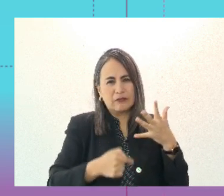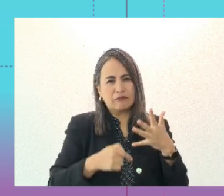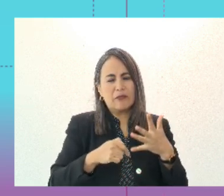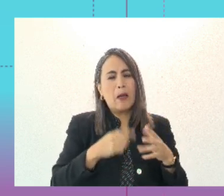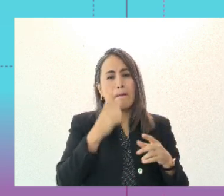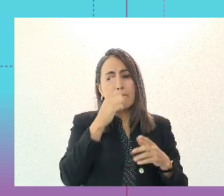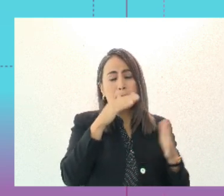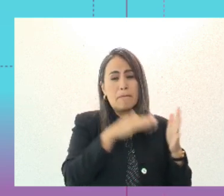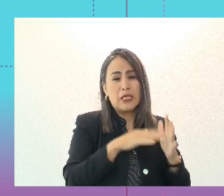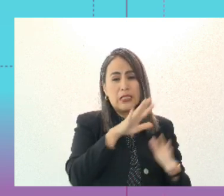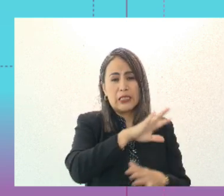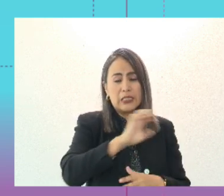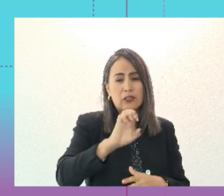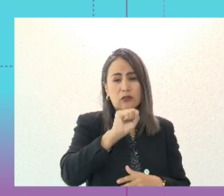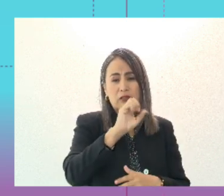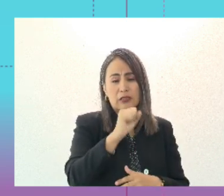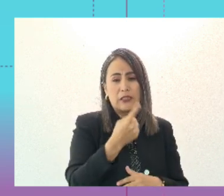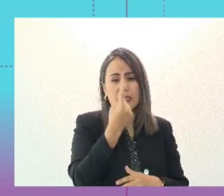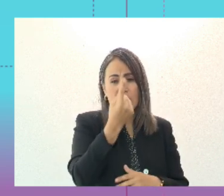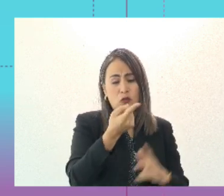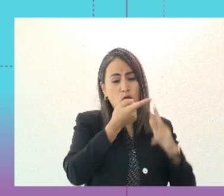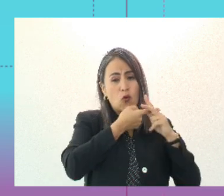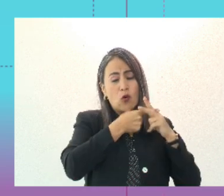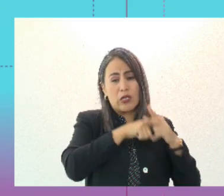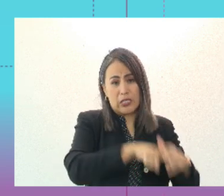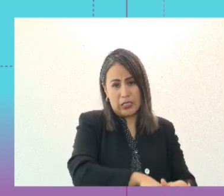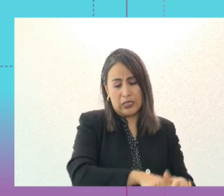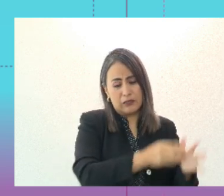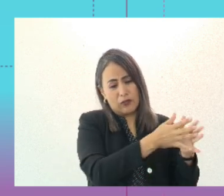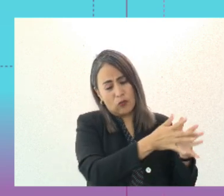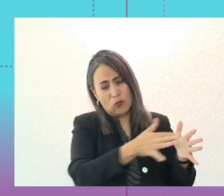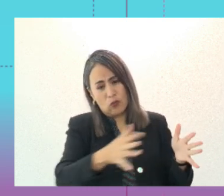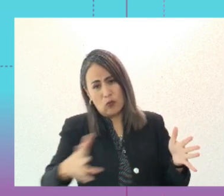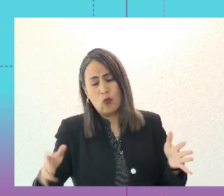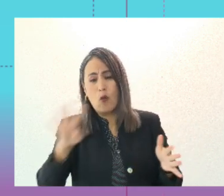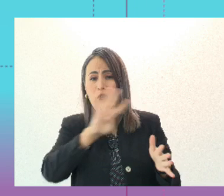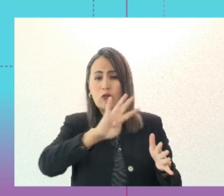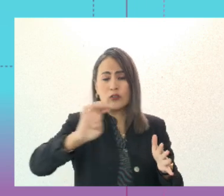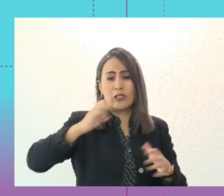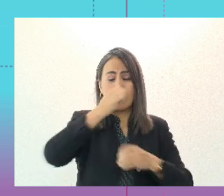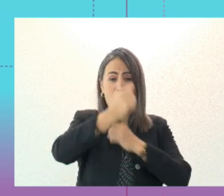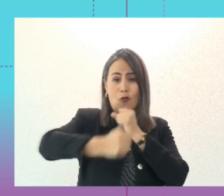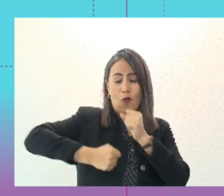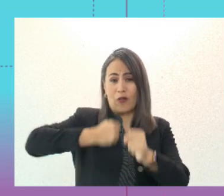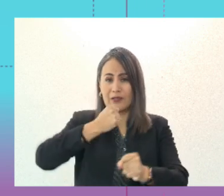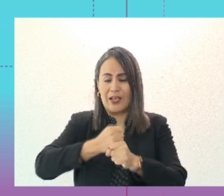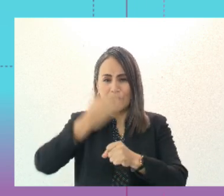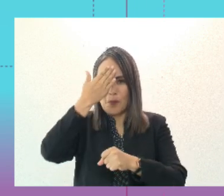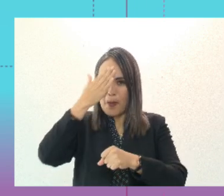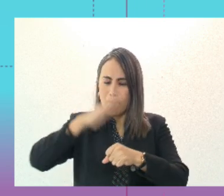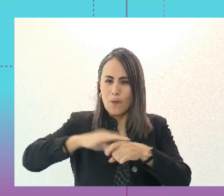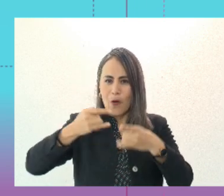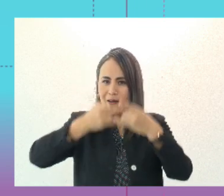desde 1561. Son más de 4 siglos de memoria histórica.